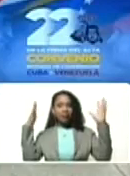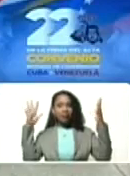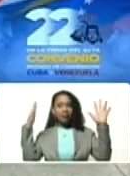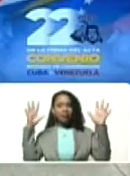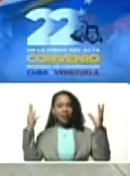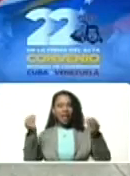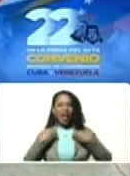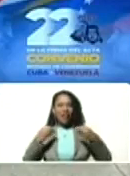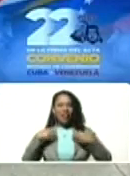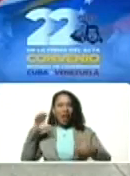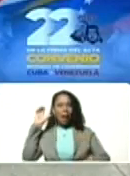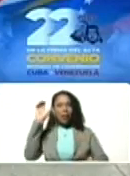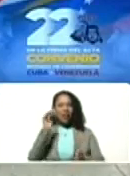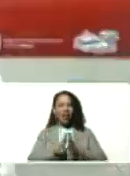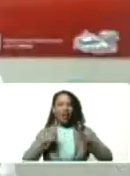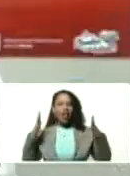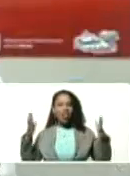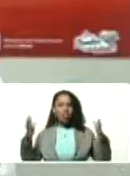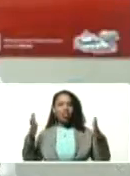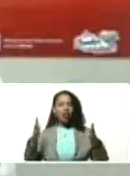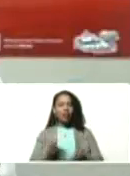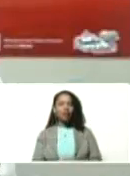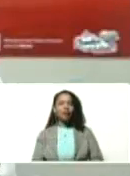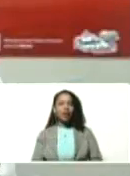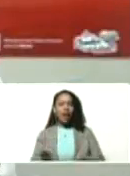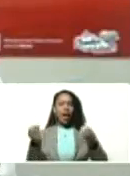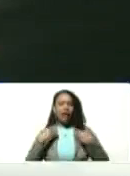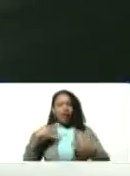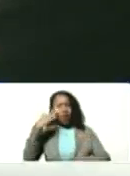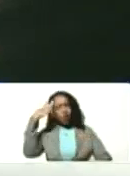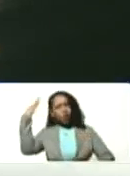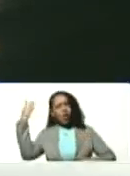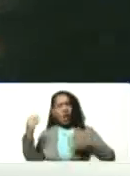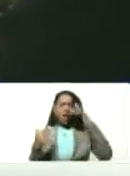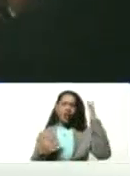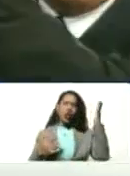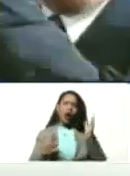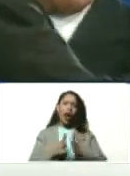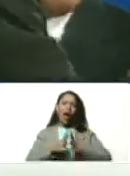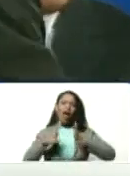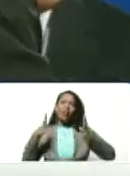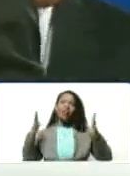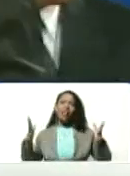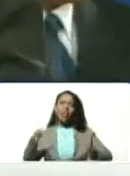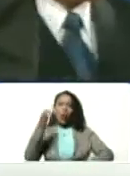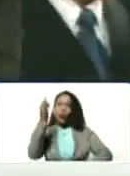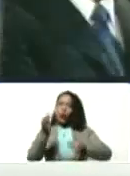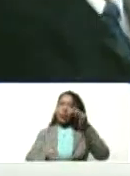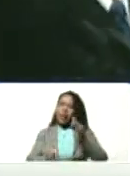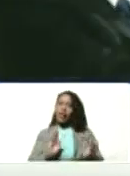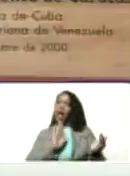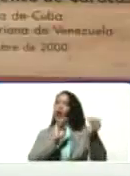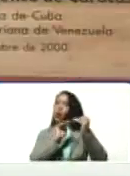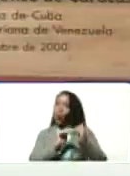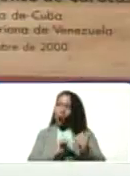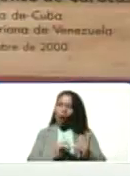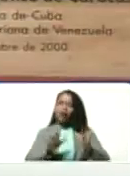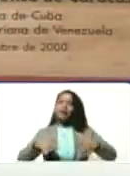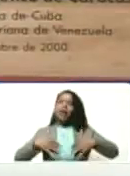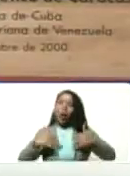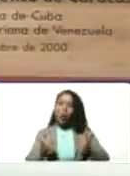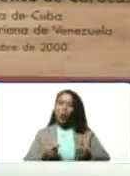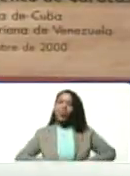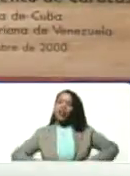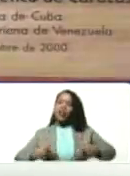Que viva la patria grande, que vivan los sueños grandes de justicia, de igualdad, de salud,